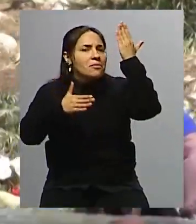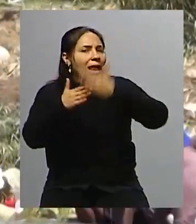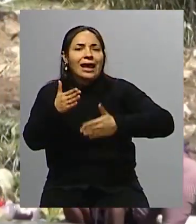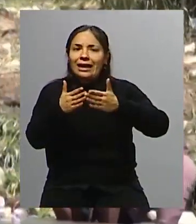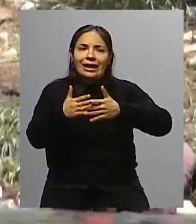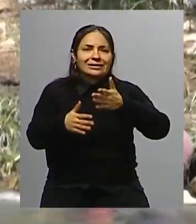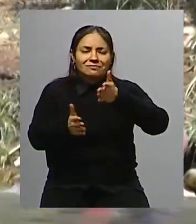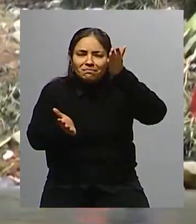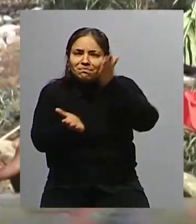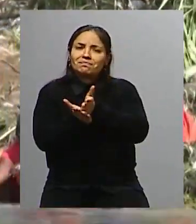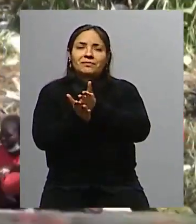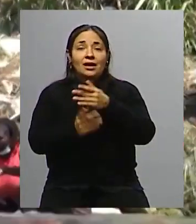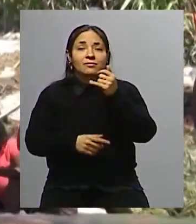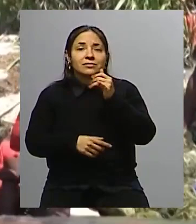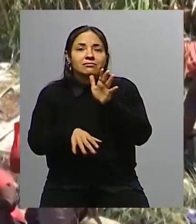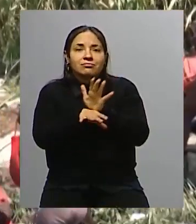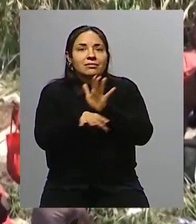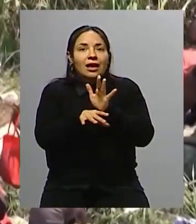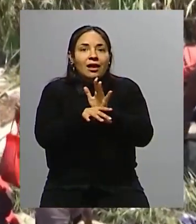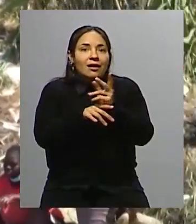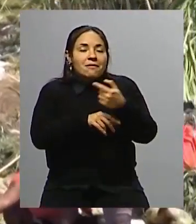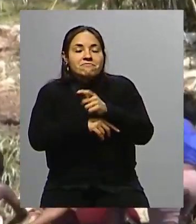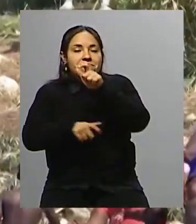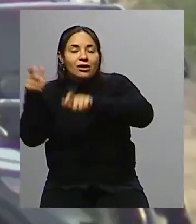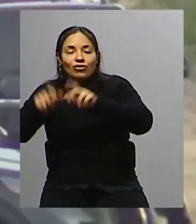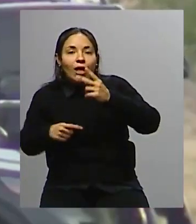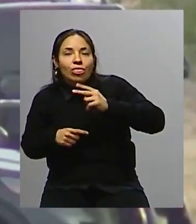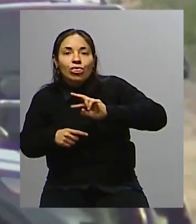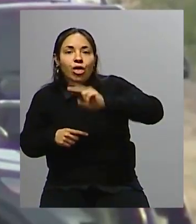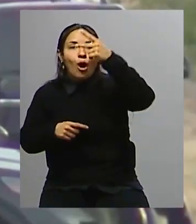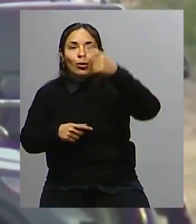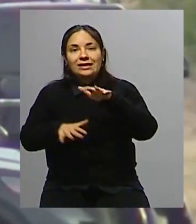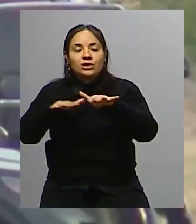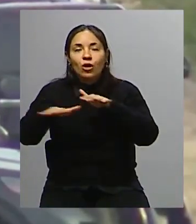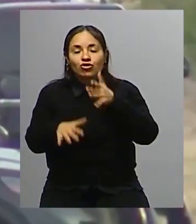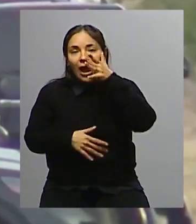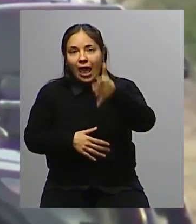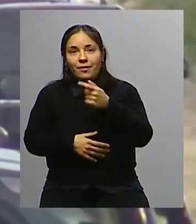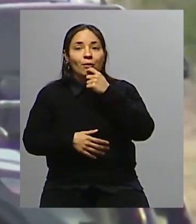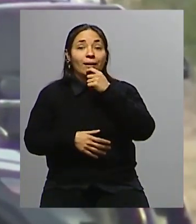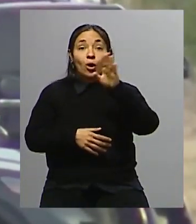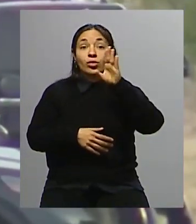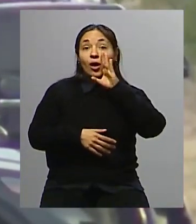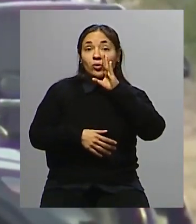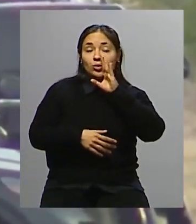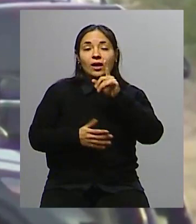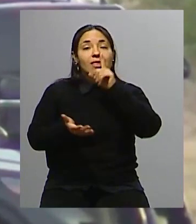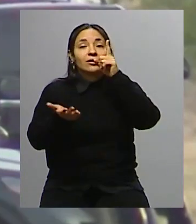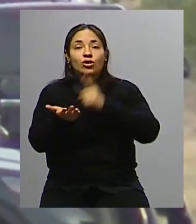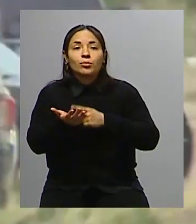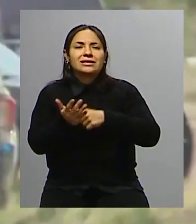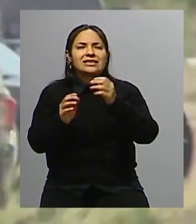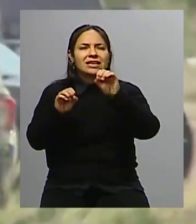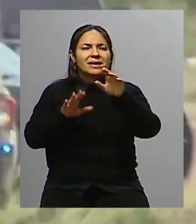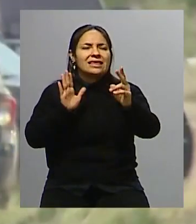genera que las personas migren en condiciones aún peores, ¿no? Sí. Y me refiero, por ejemplo, a los Estados Unidos con su política que se llama Título 42, que